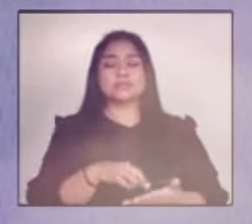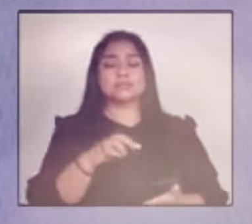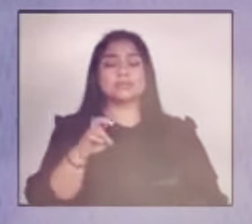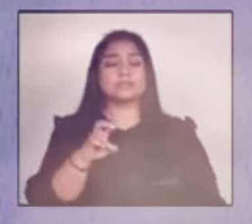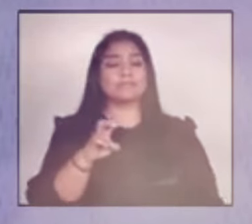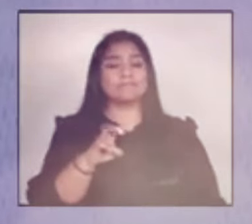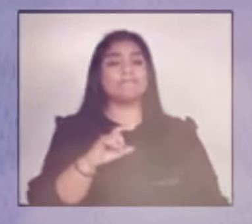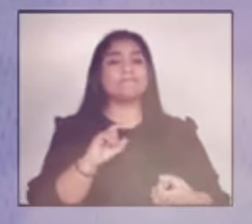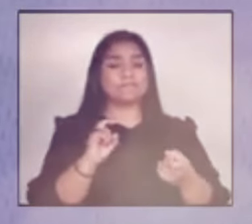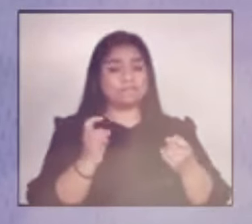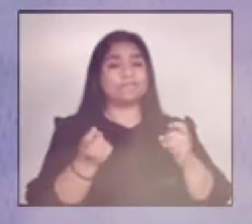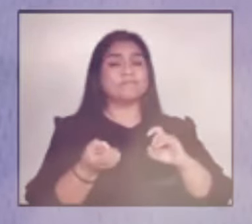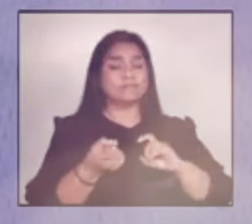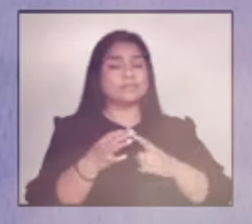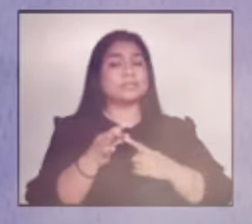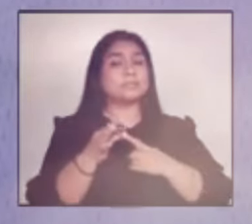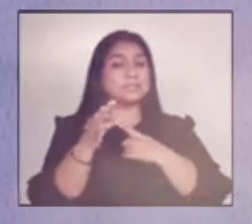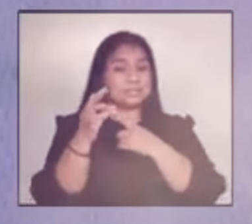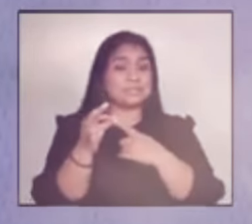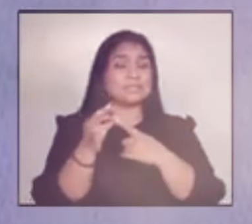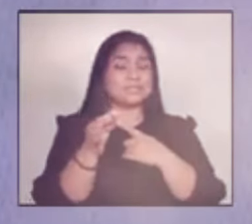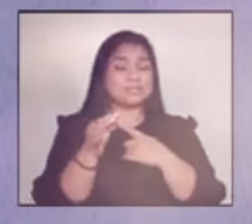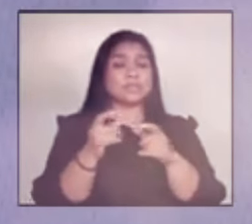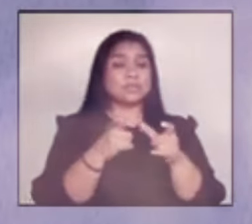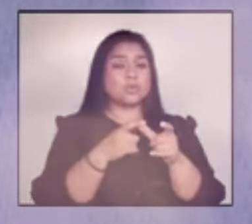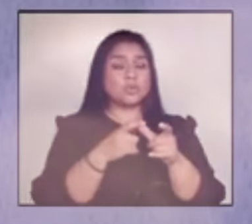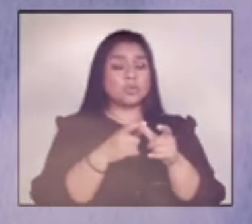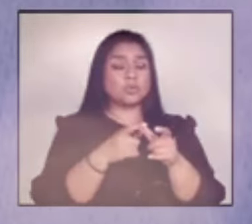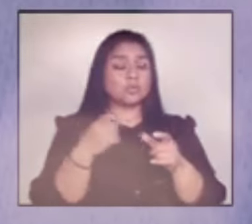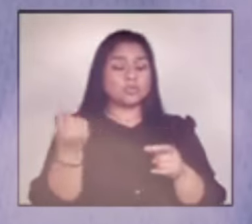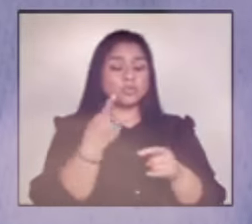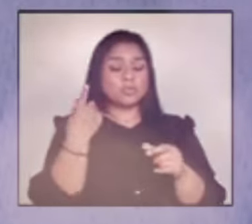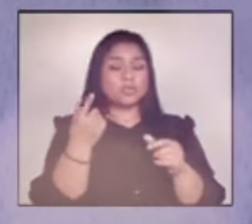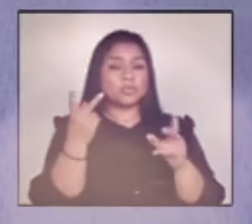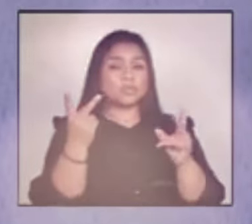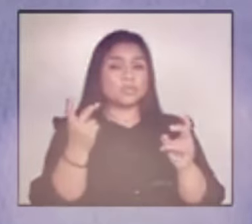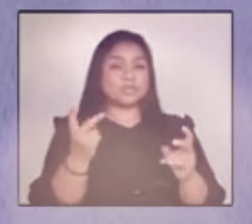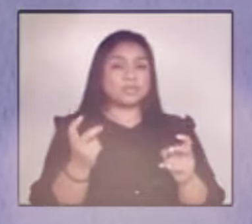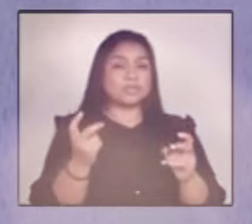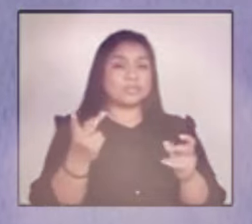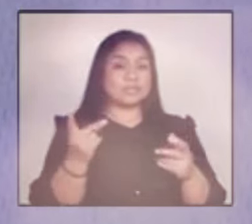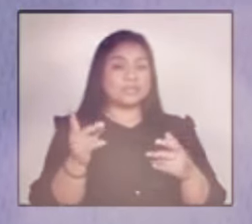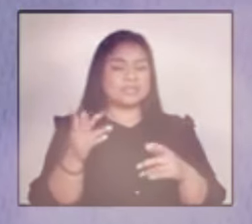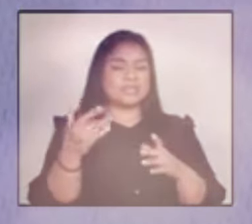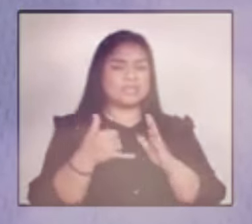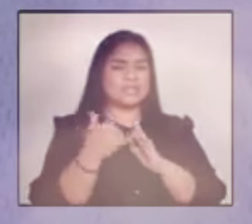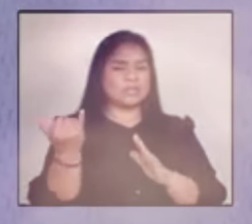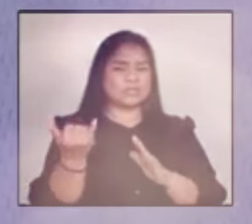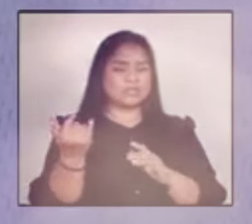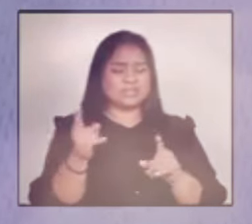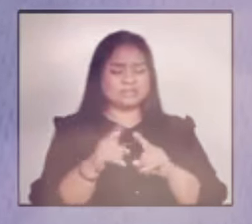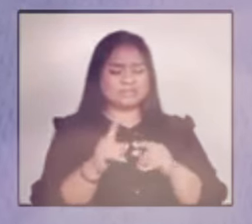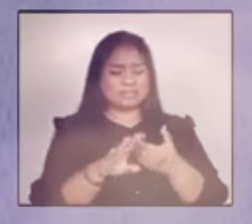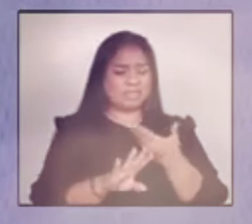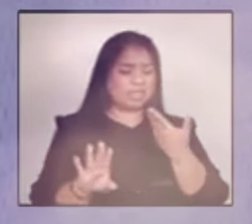cambiar, especialmente en todas aquellas enormes e injustas brechas